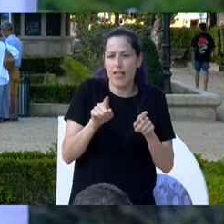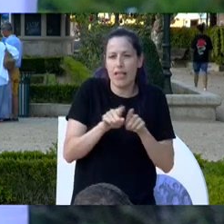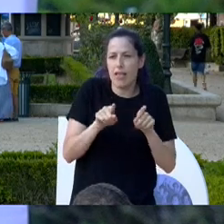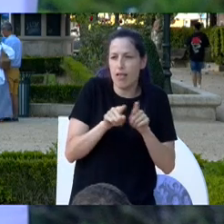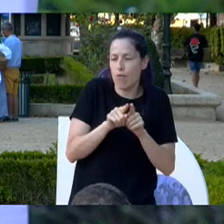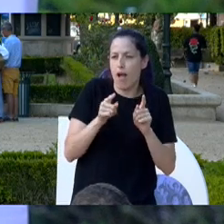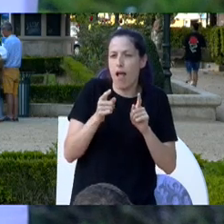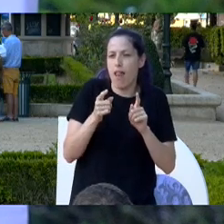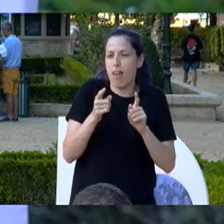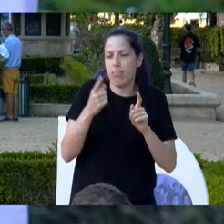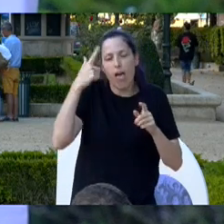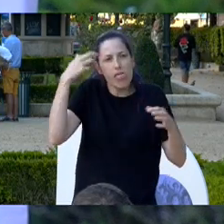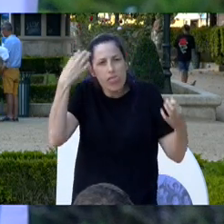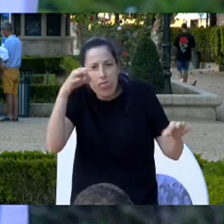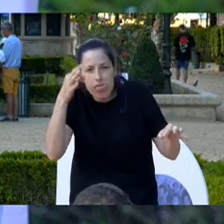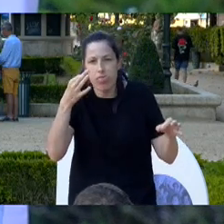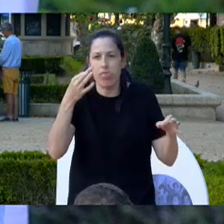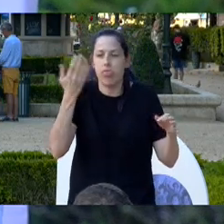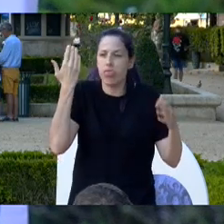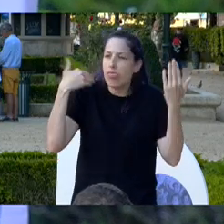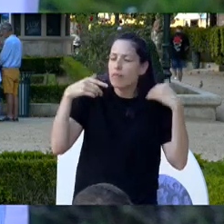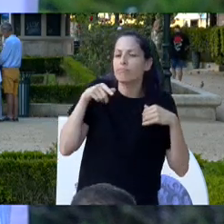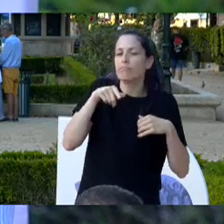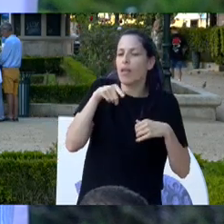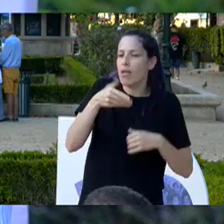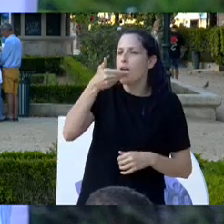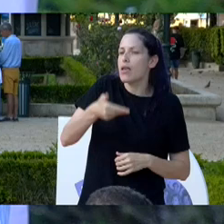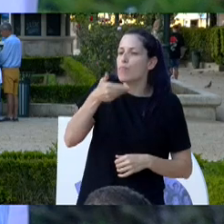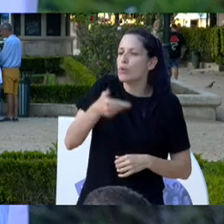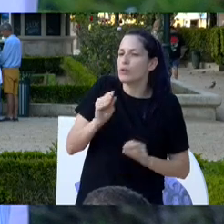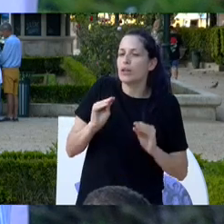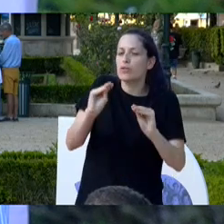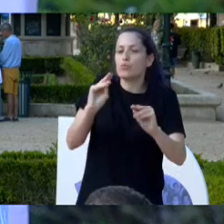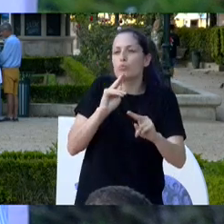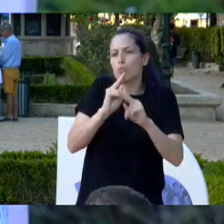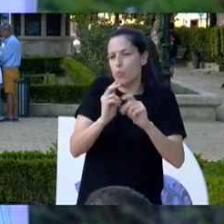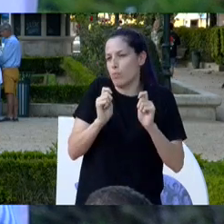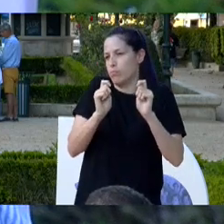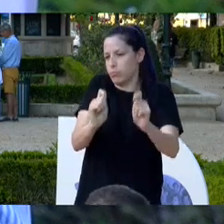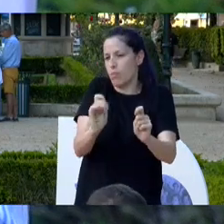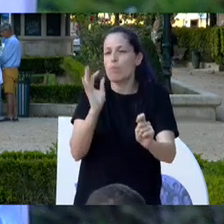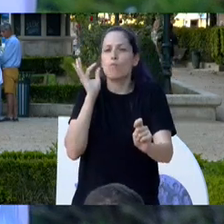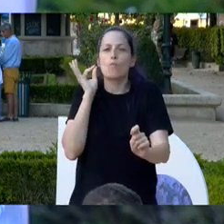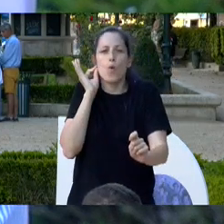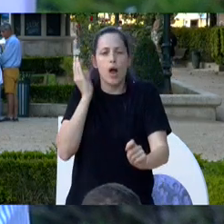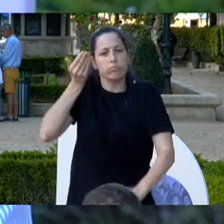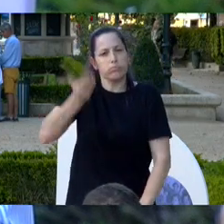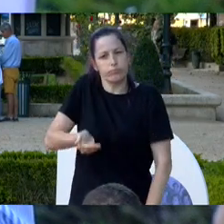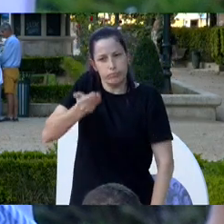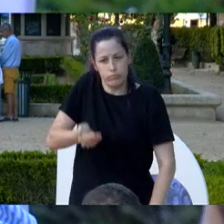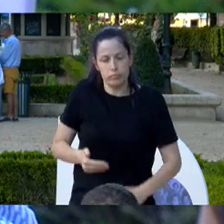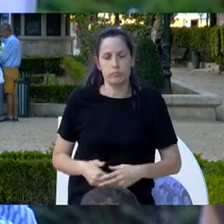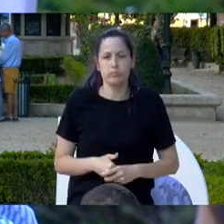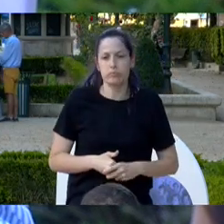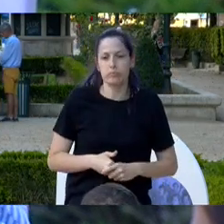la ignorancia, cincelar con letras de molde la silueta psicológica de mujeres no vulgares, etcétera,